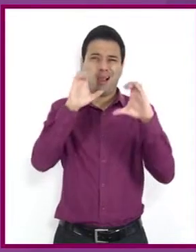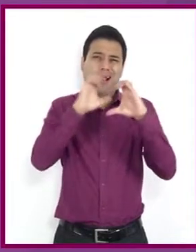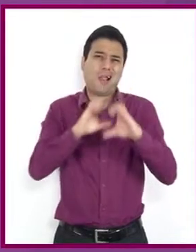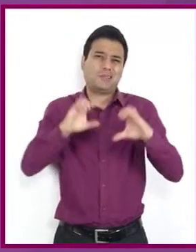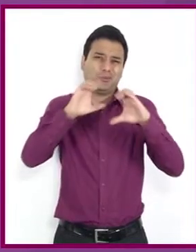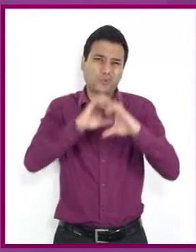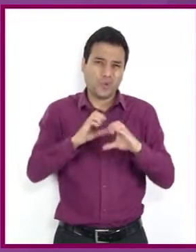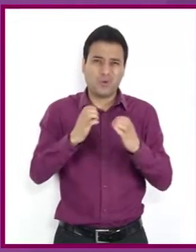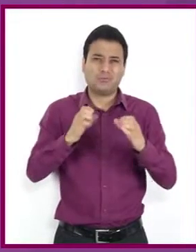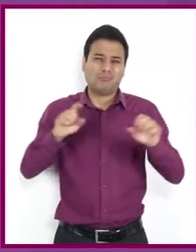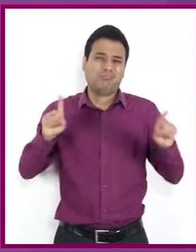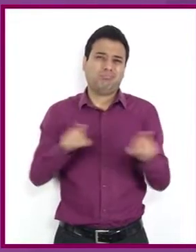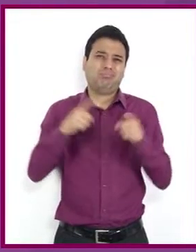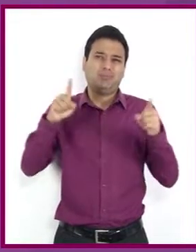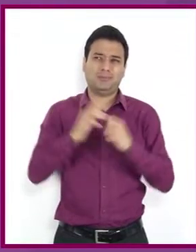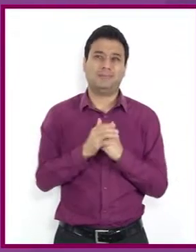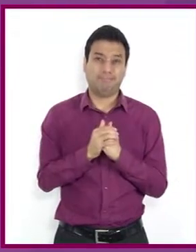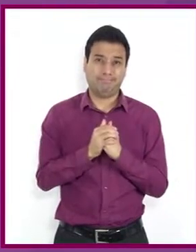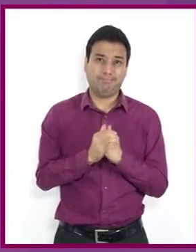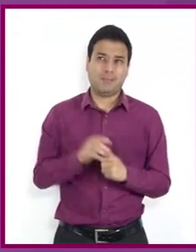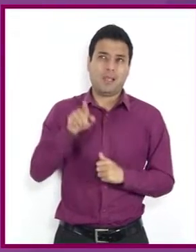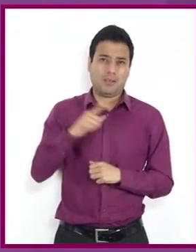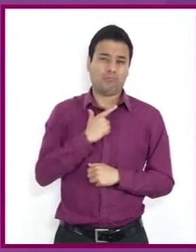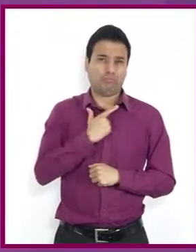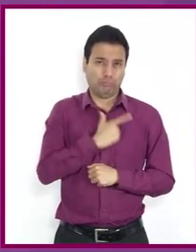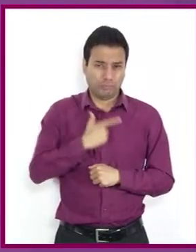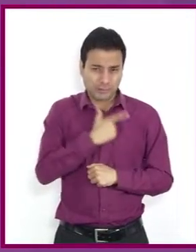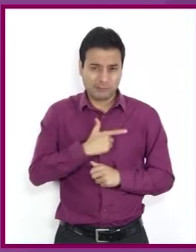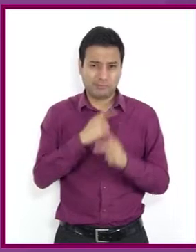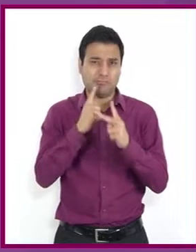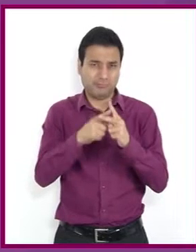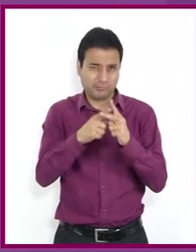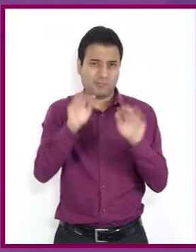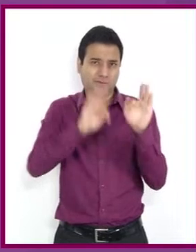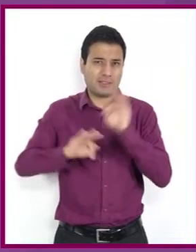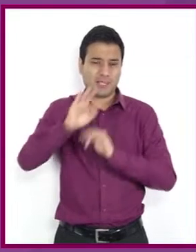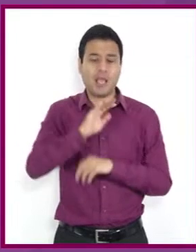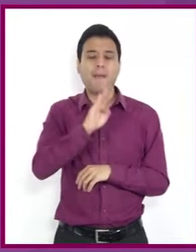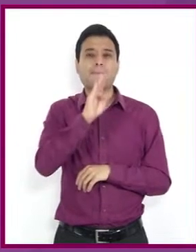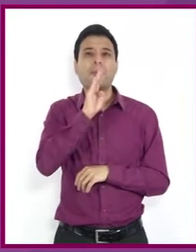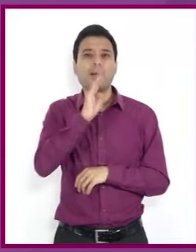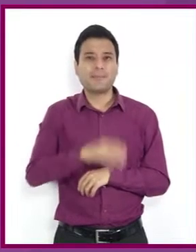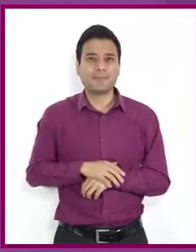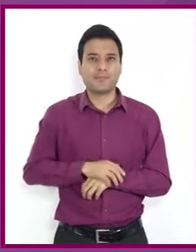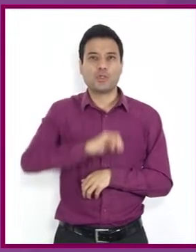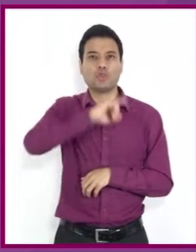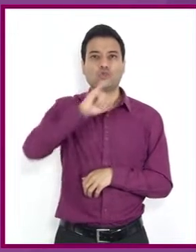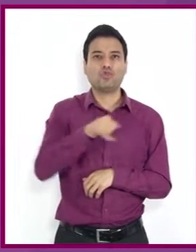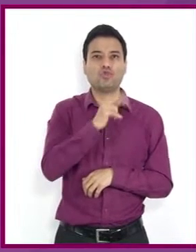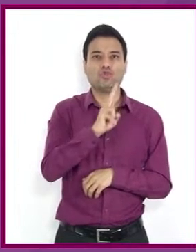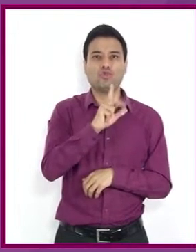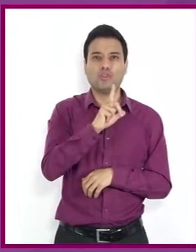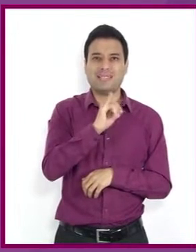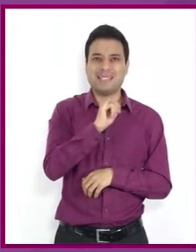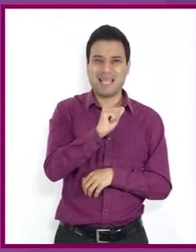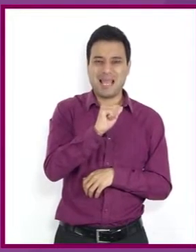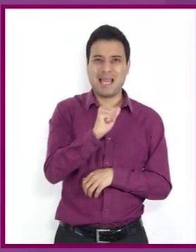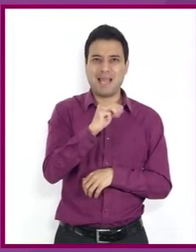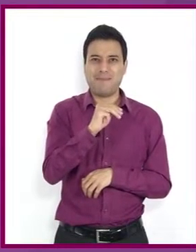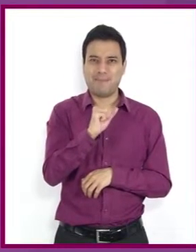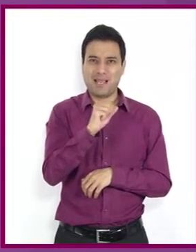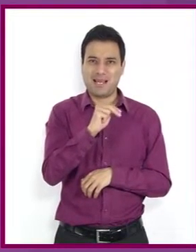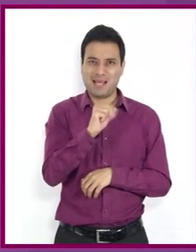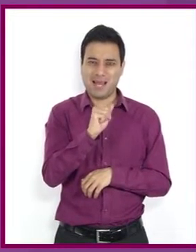él heredé el gusto por la física, por las matemáticas. Mi madre fue Giulia Amanati, una artesana.